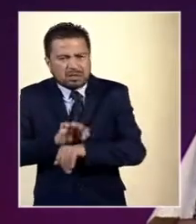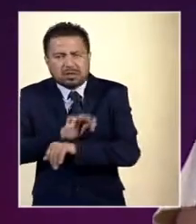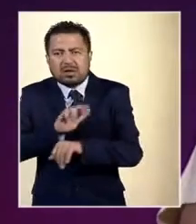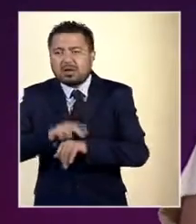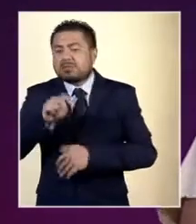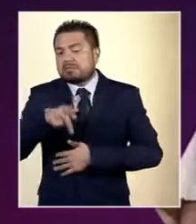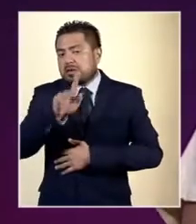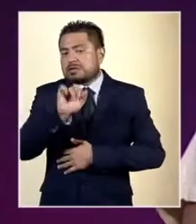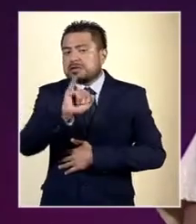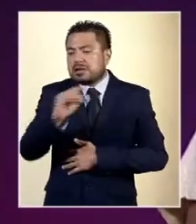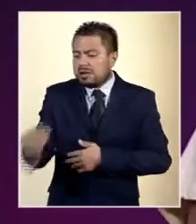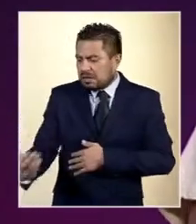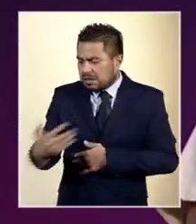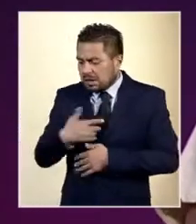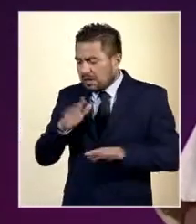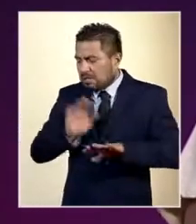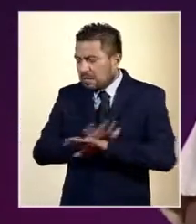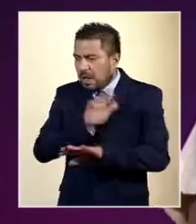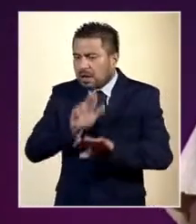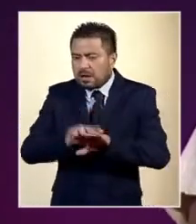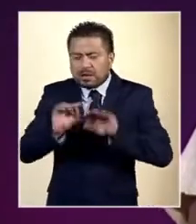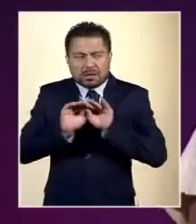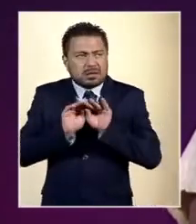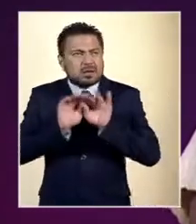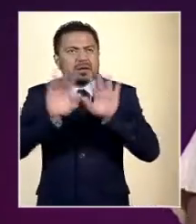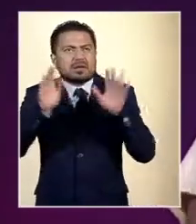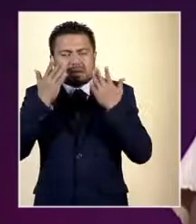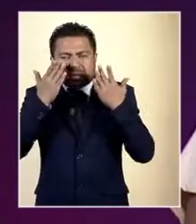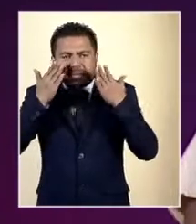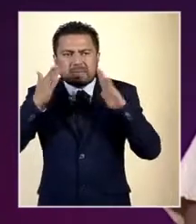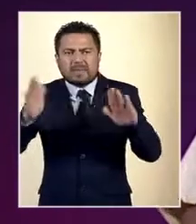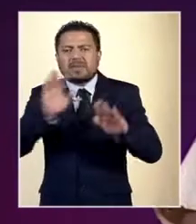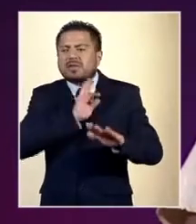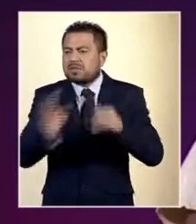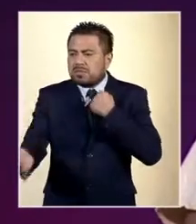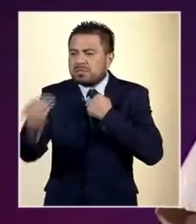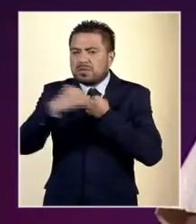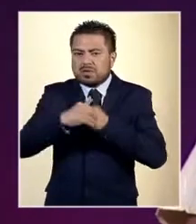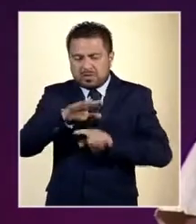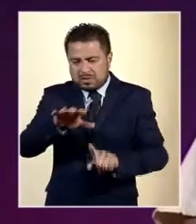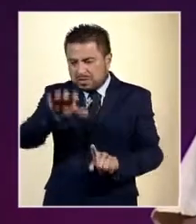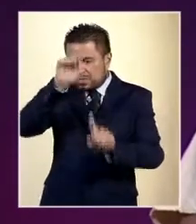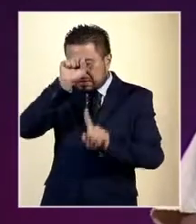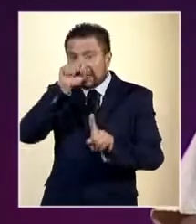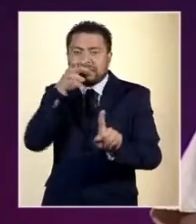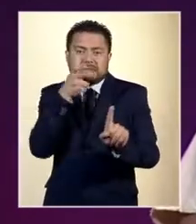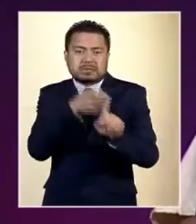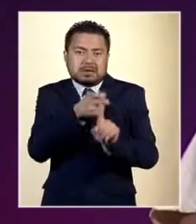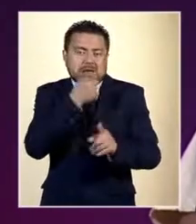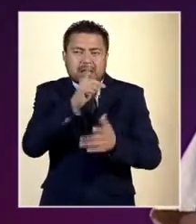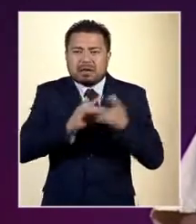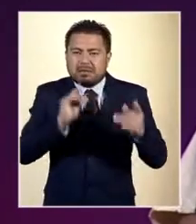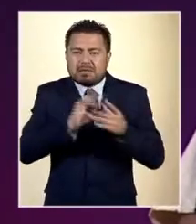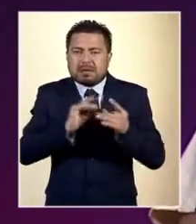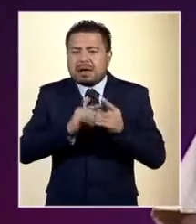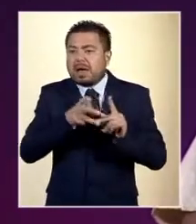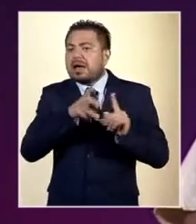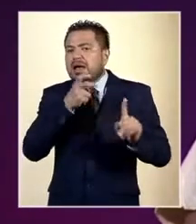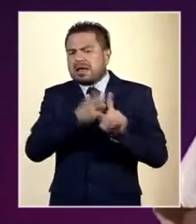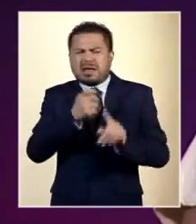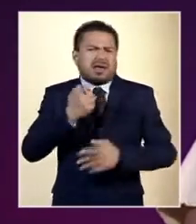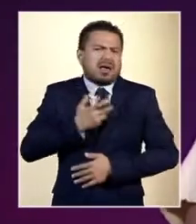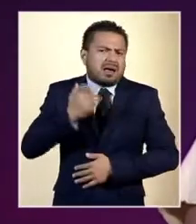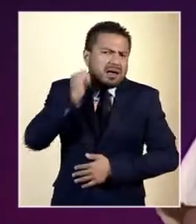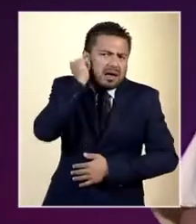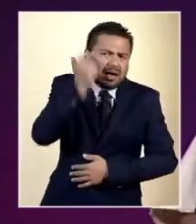van dando como una claridad mayor y que te ponen en esa perspectiva de decir, a ver, aquí hay